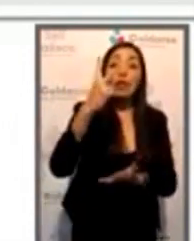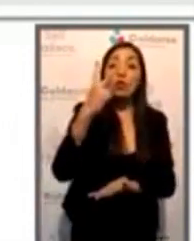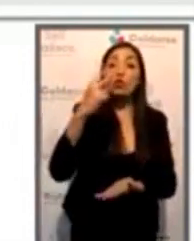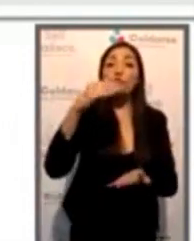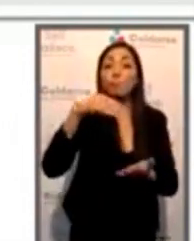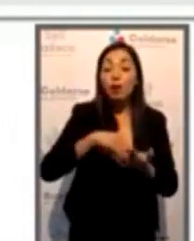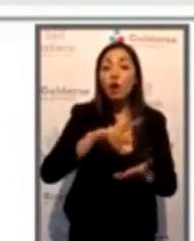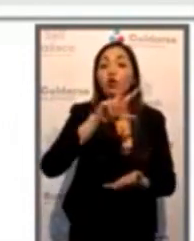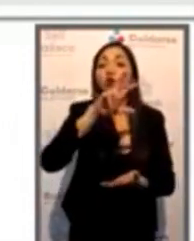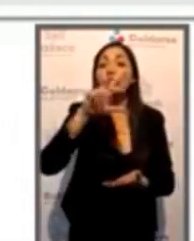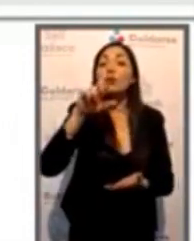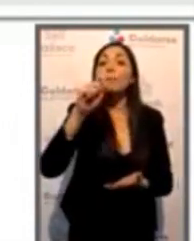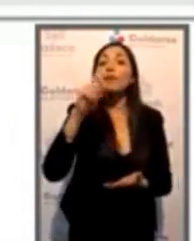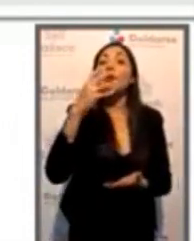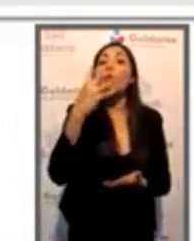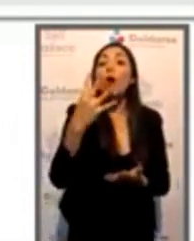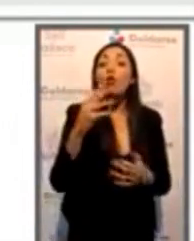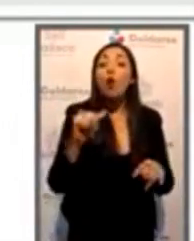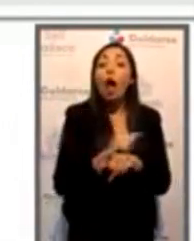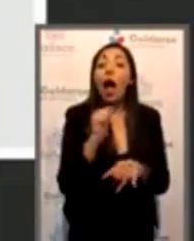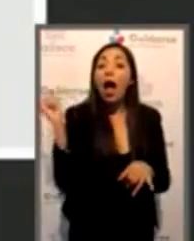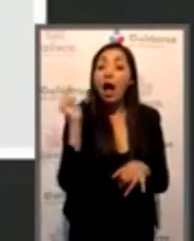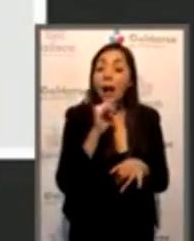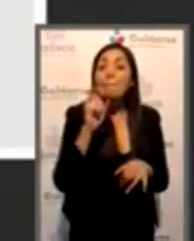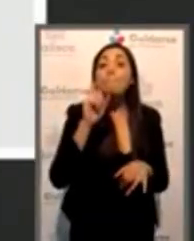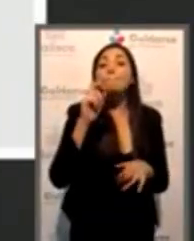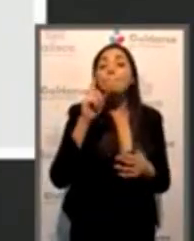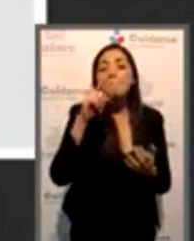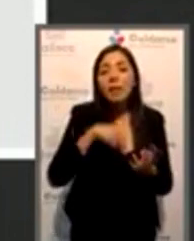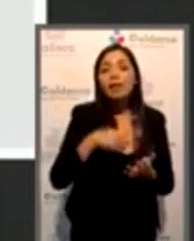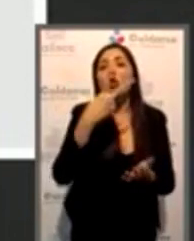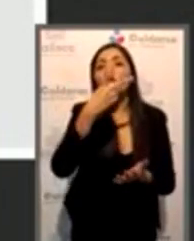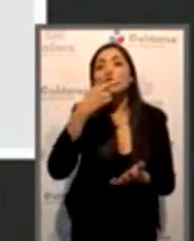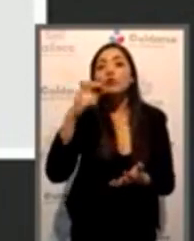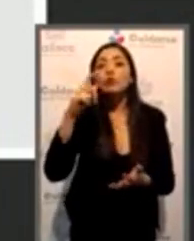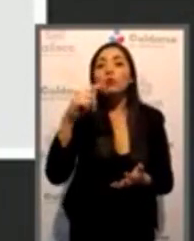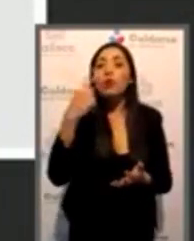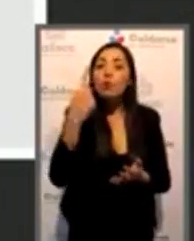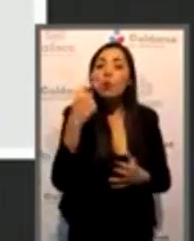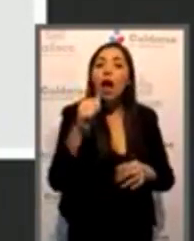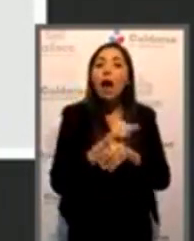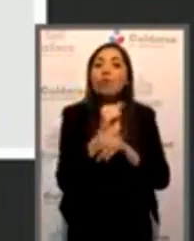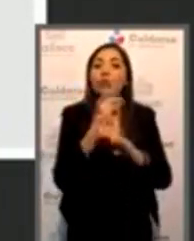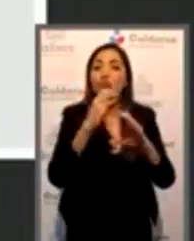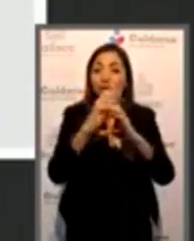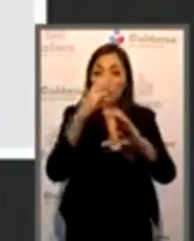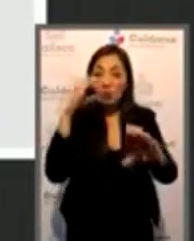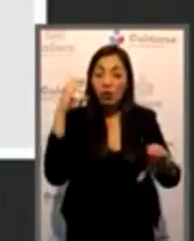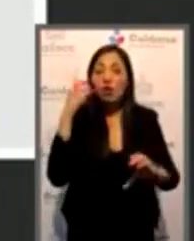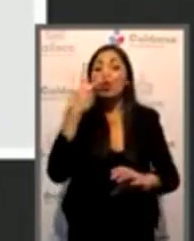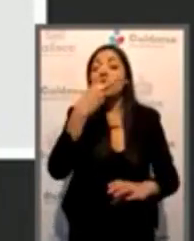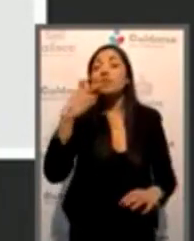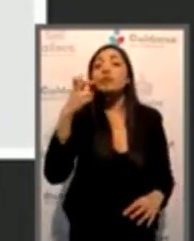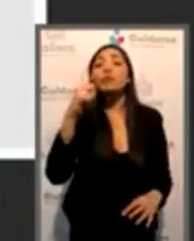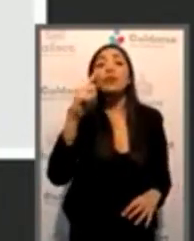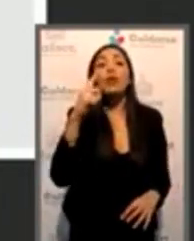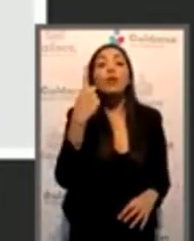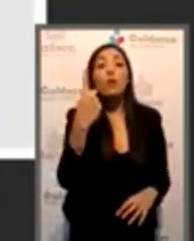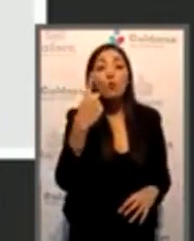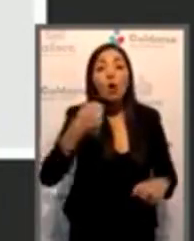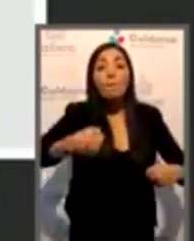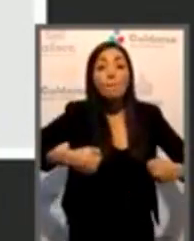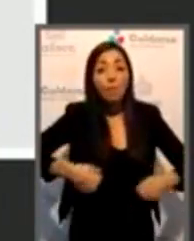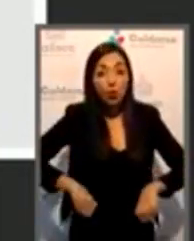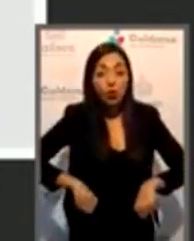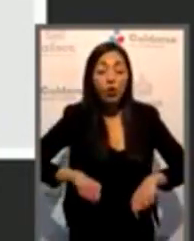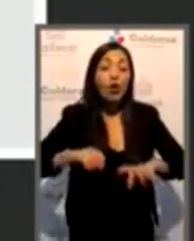72.824 vehículos, 1.371 autobuses y 995 motocicletas, con un total de